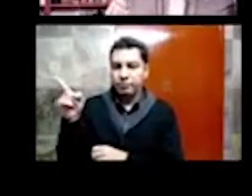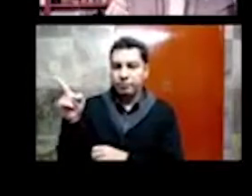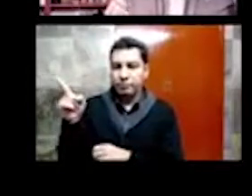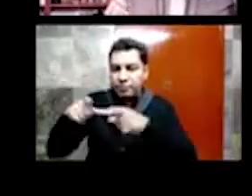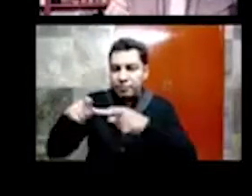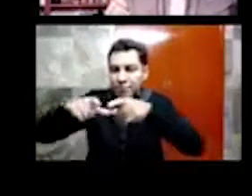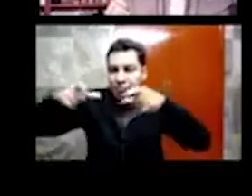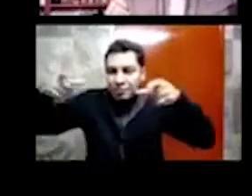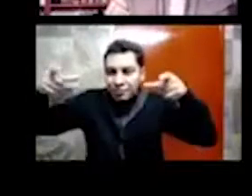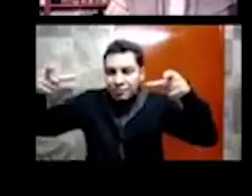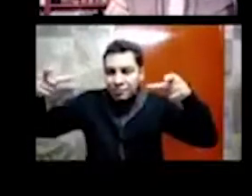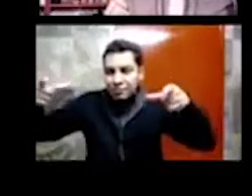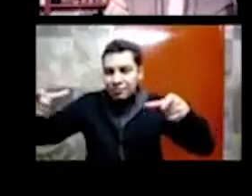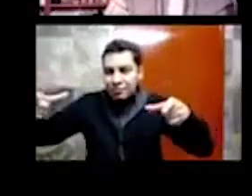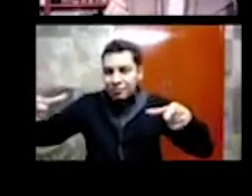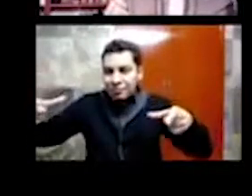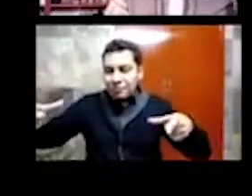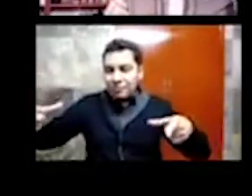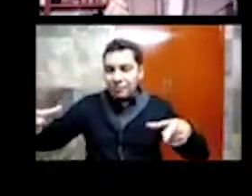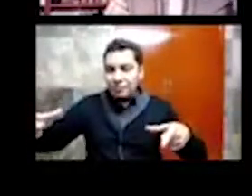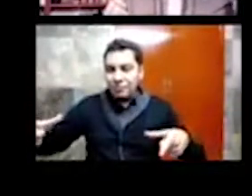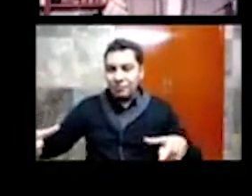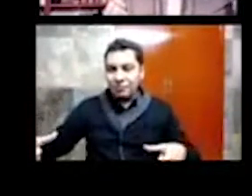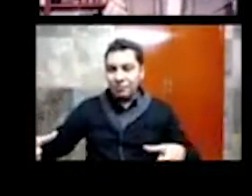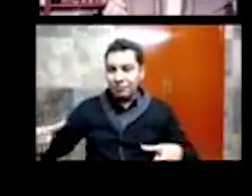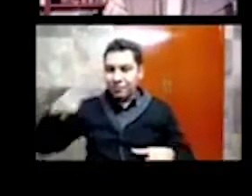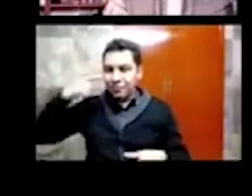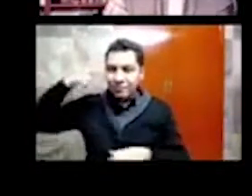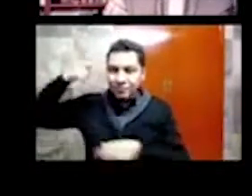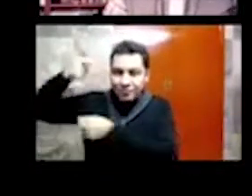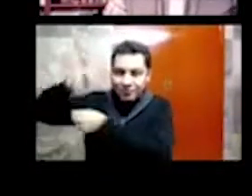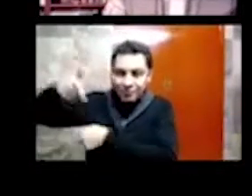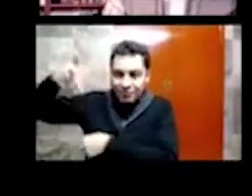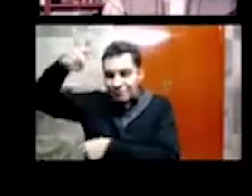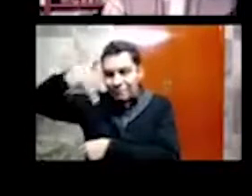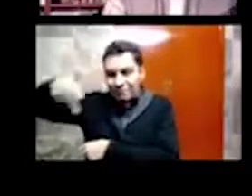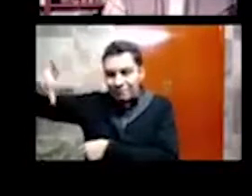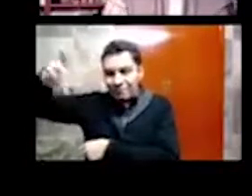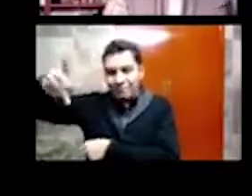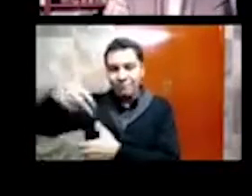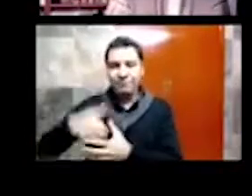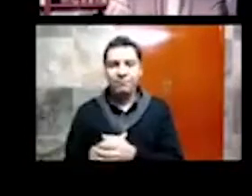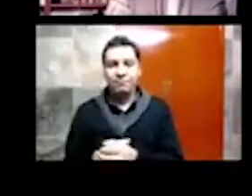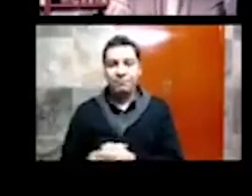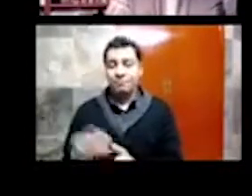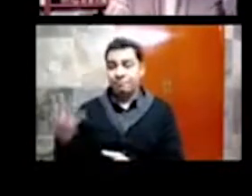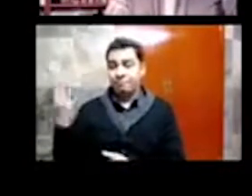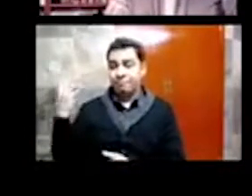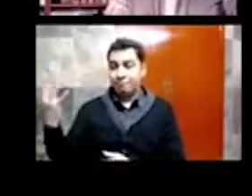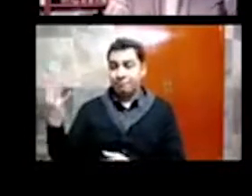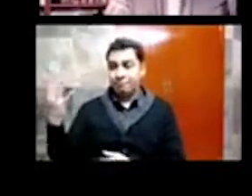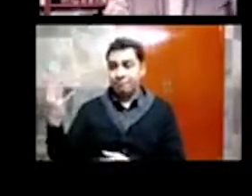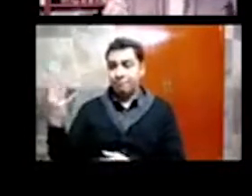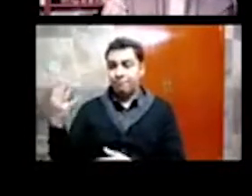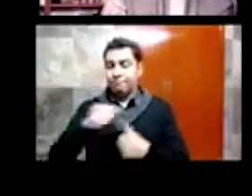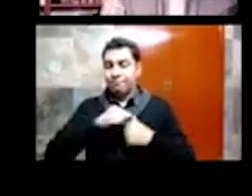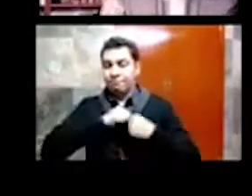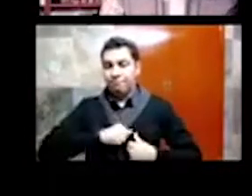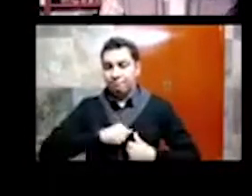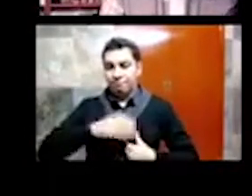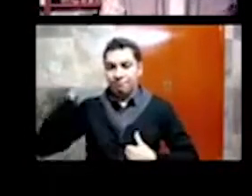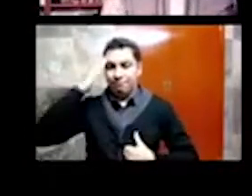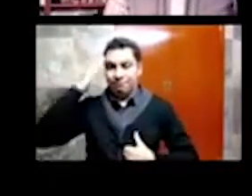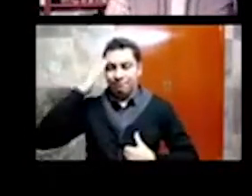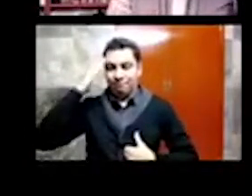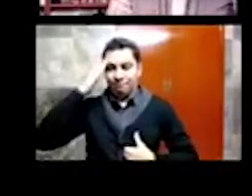noreste del Templo Mayor. Cuatro rumbos del universo, destinados a cada una de